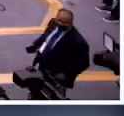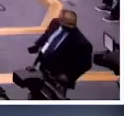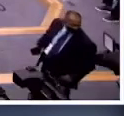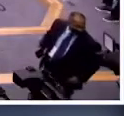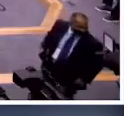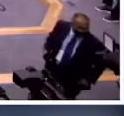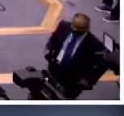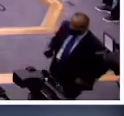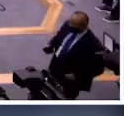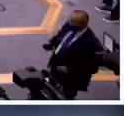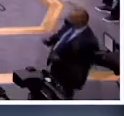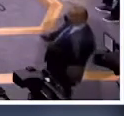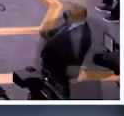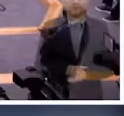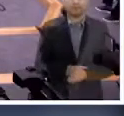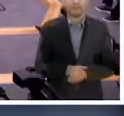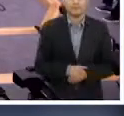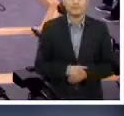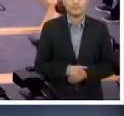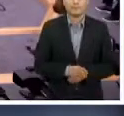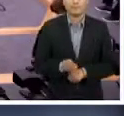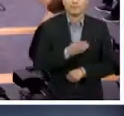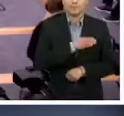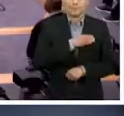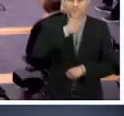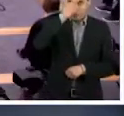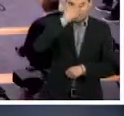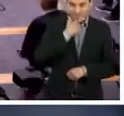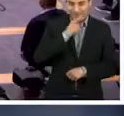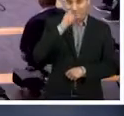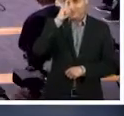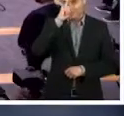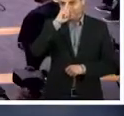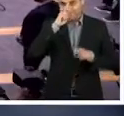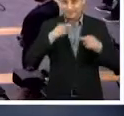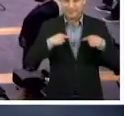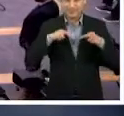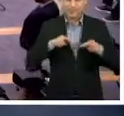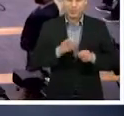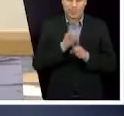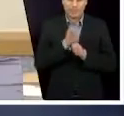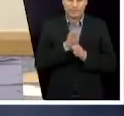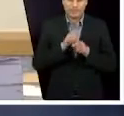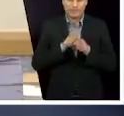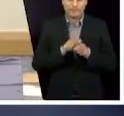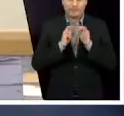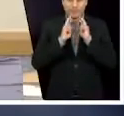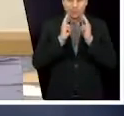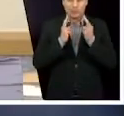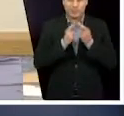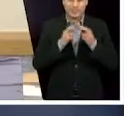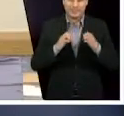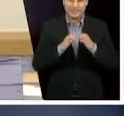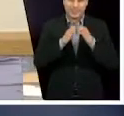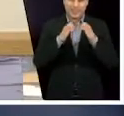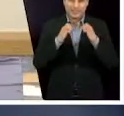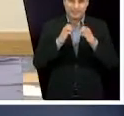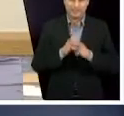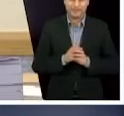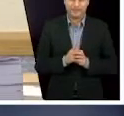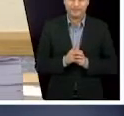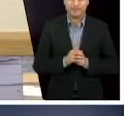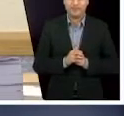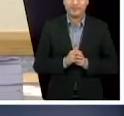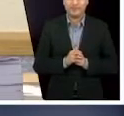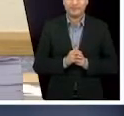un mayor control de las elecciones y esto desde mi punto de vista representa regresar más de 30 años en lo que